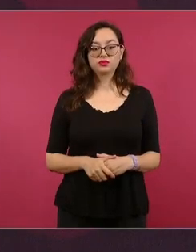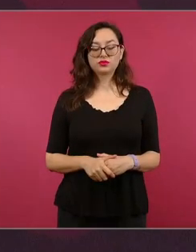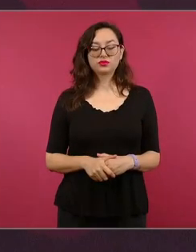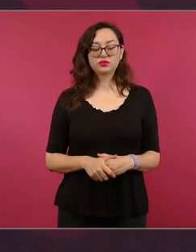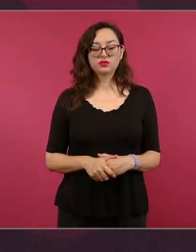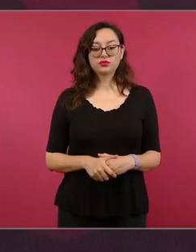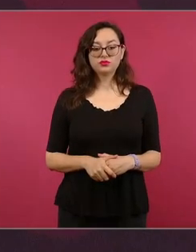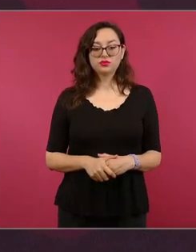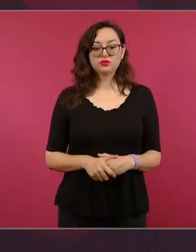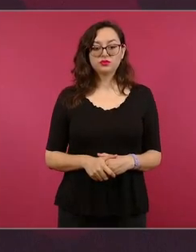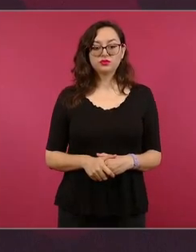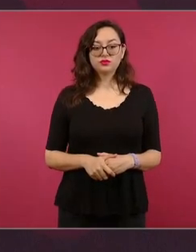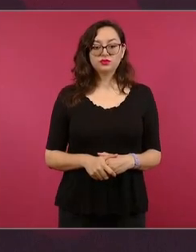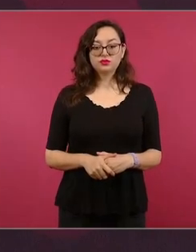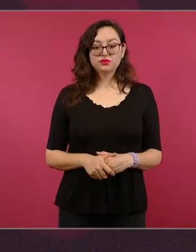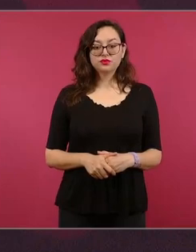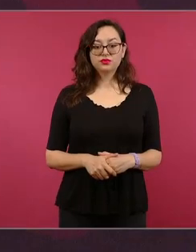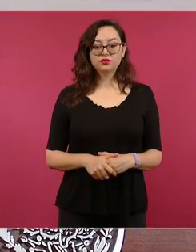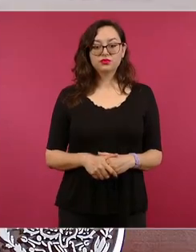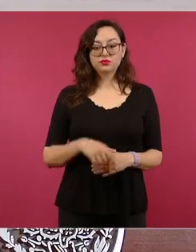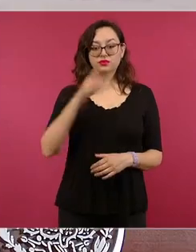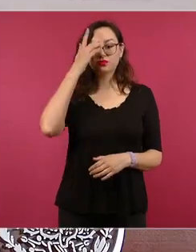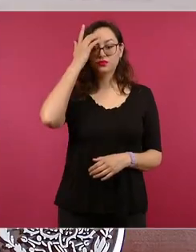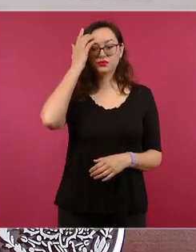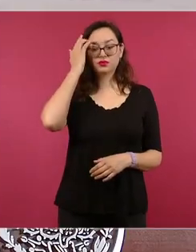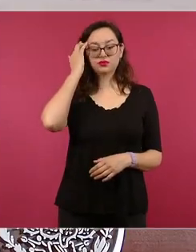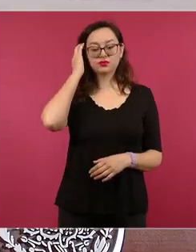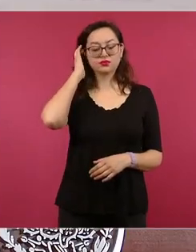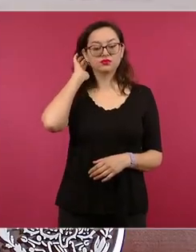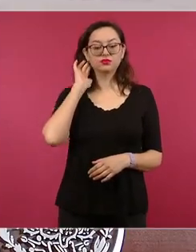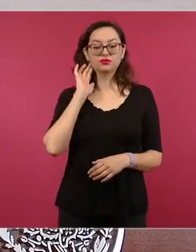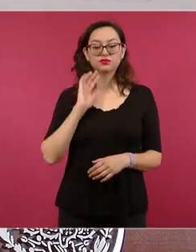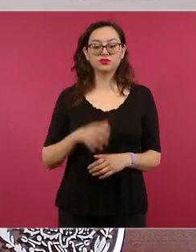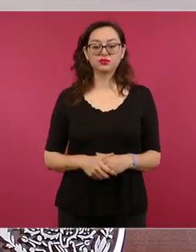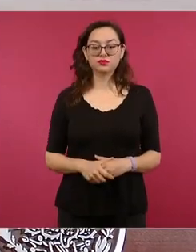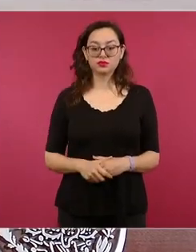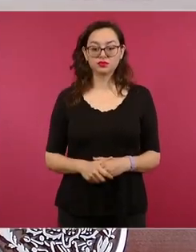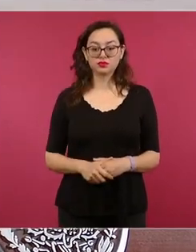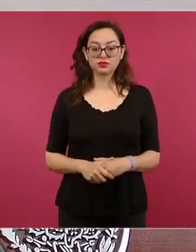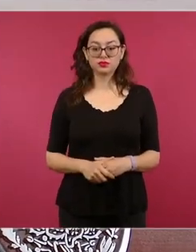porque estamos haciendo reuniones